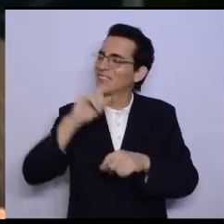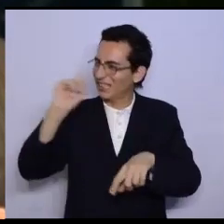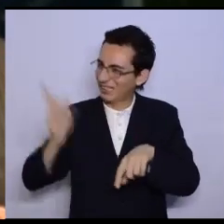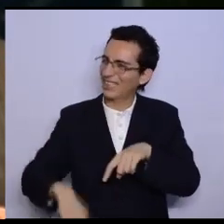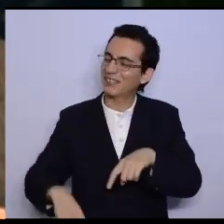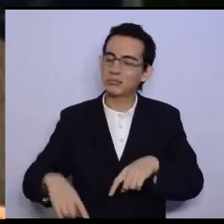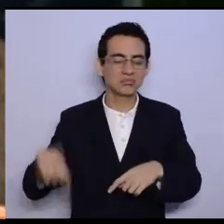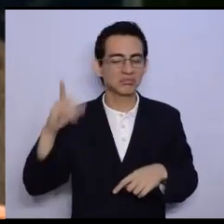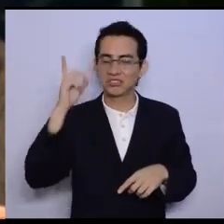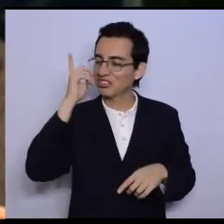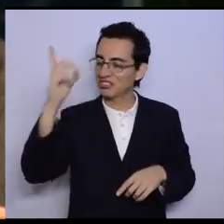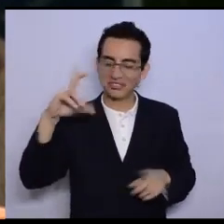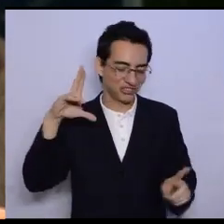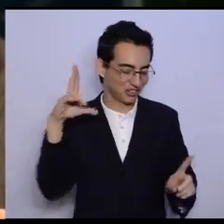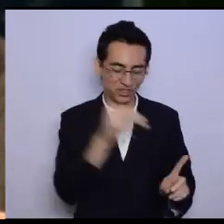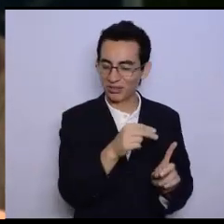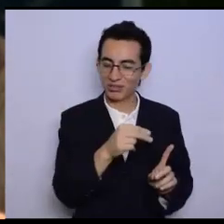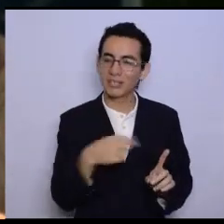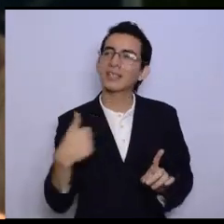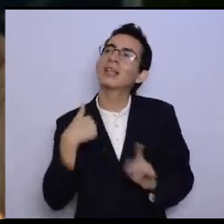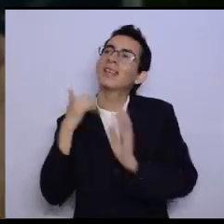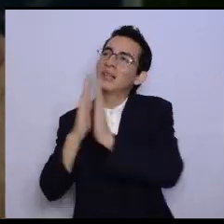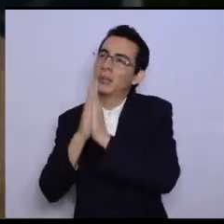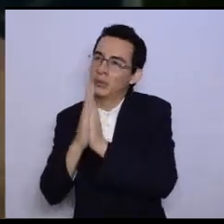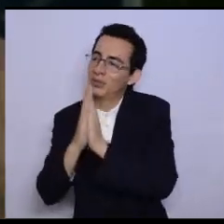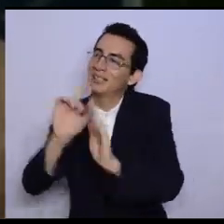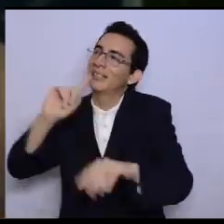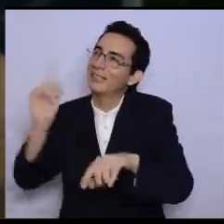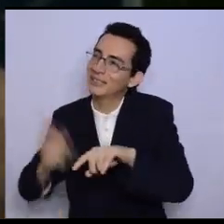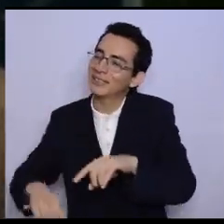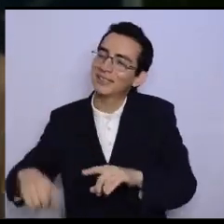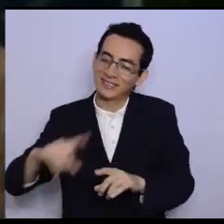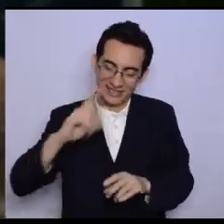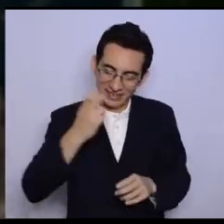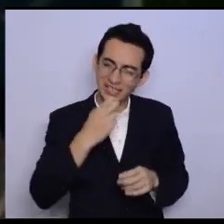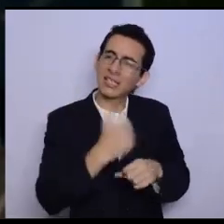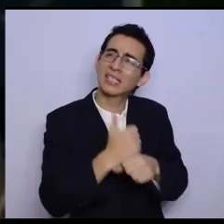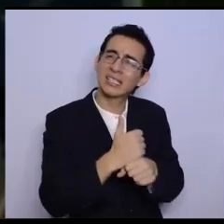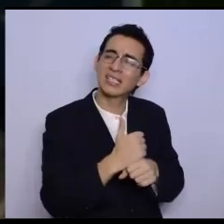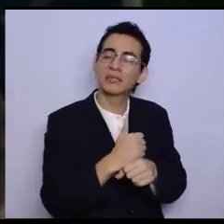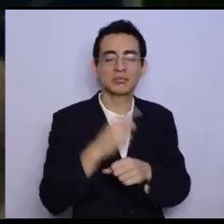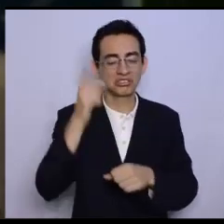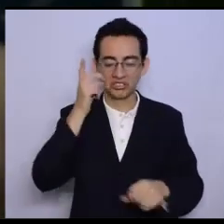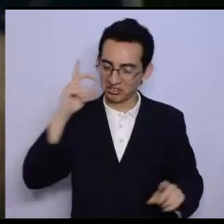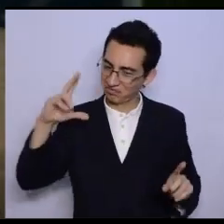Escúchame, cuando se trata del trato de Dios,